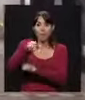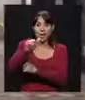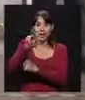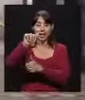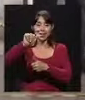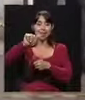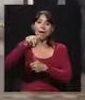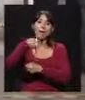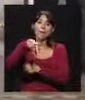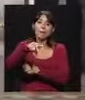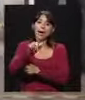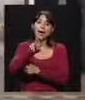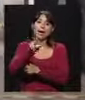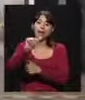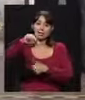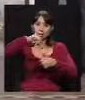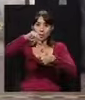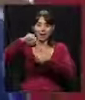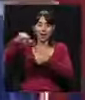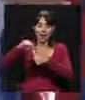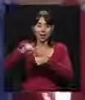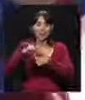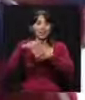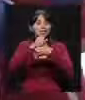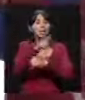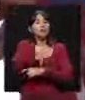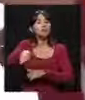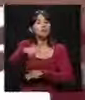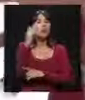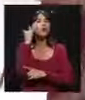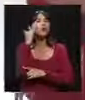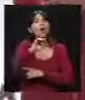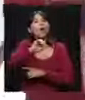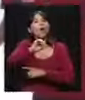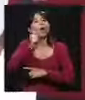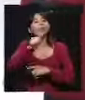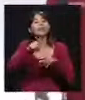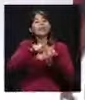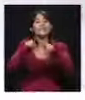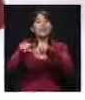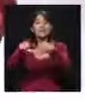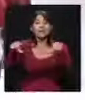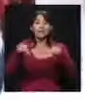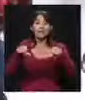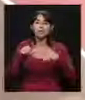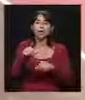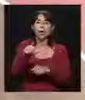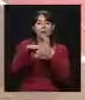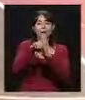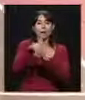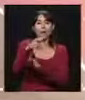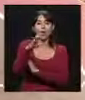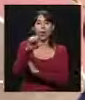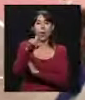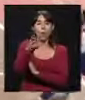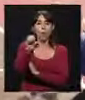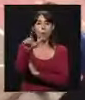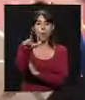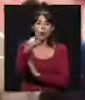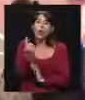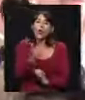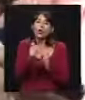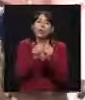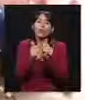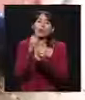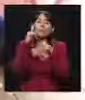de talleres de familiarización del deporte el nivel competitivo de los chicos aún se encuentra en desarrollo pues hacen falta fogueos y que